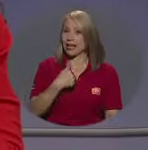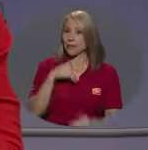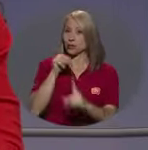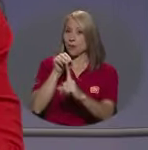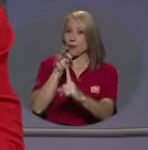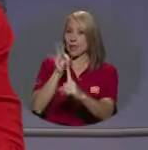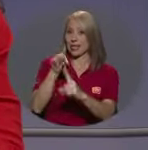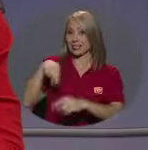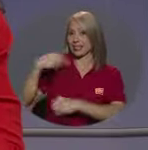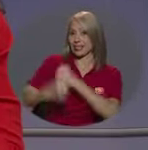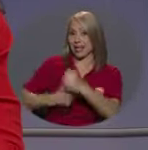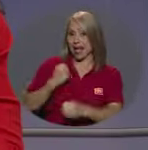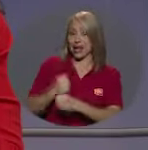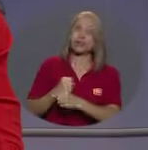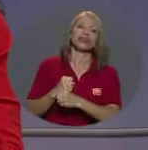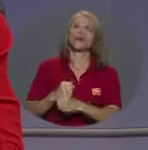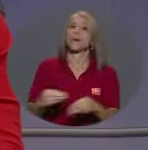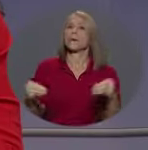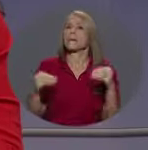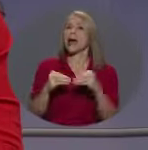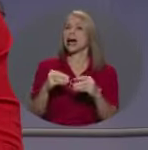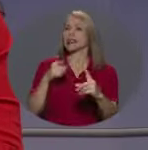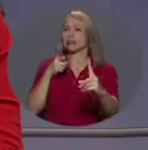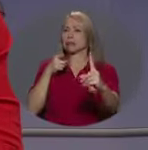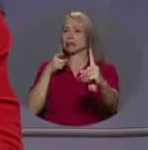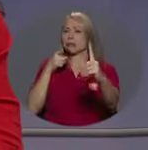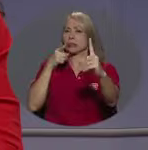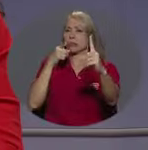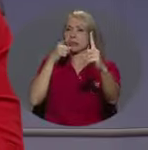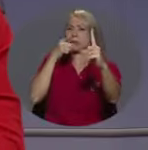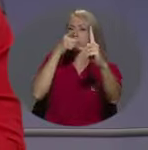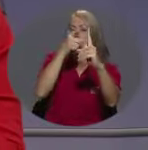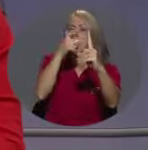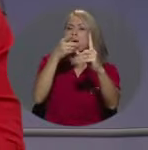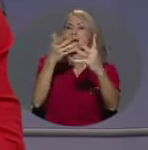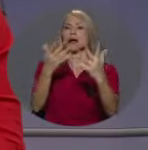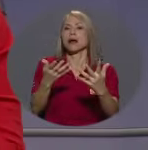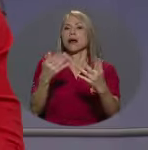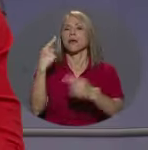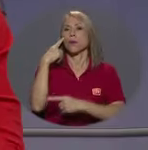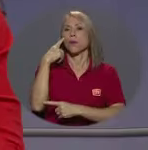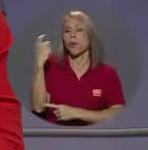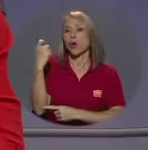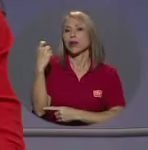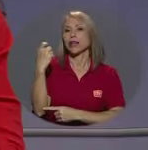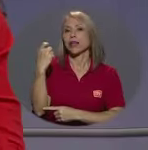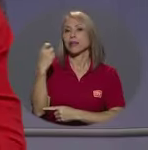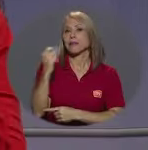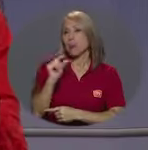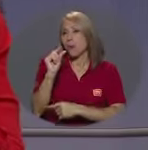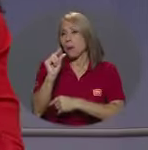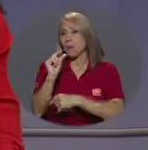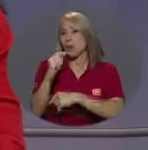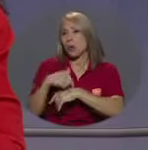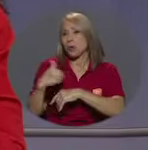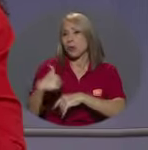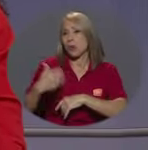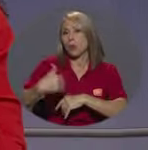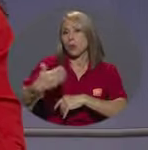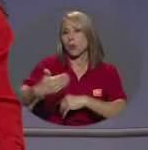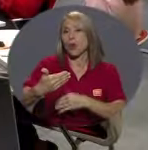tenemos metas, este año precisamente hay metas un poco más altas, ¿verdad? Porque se